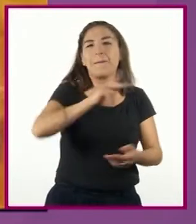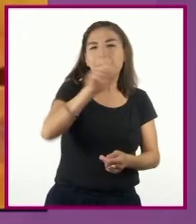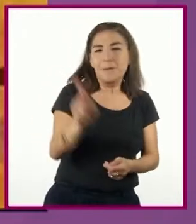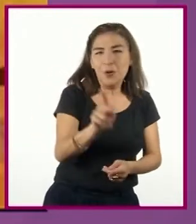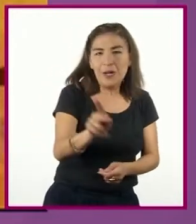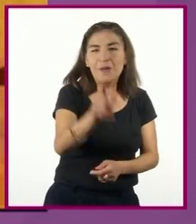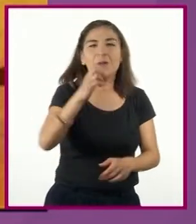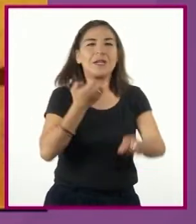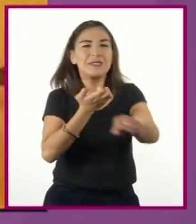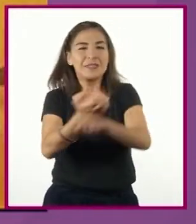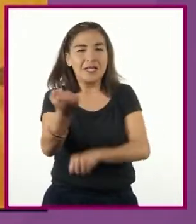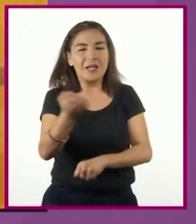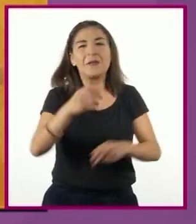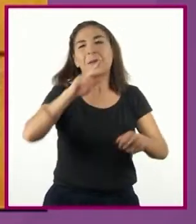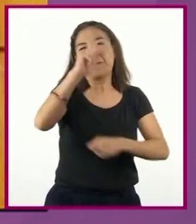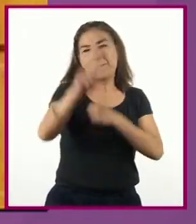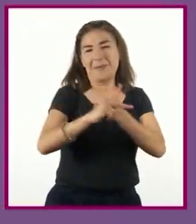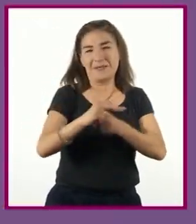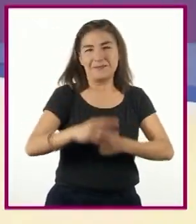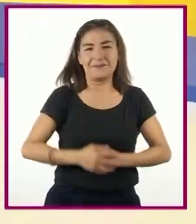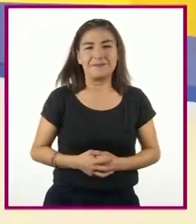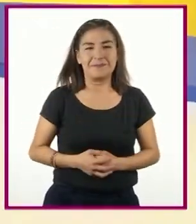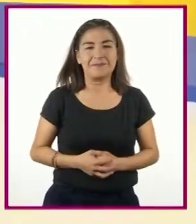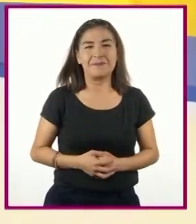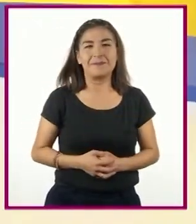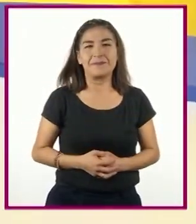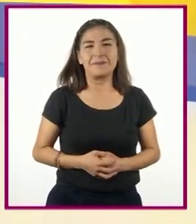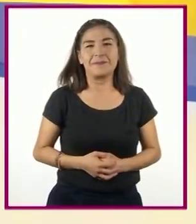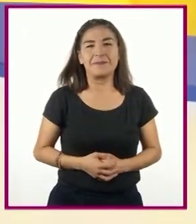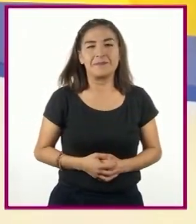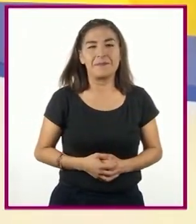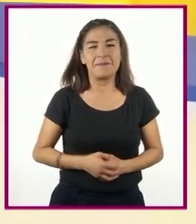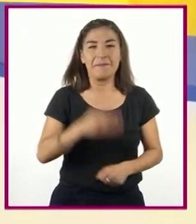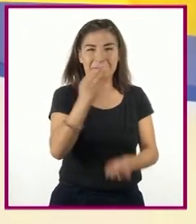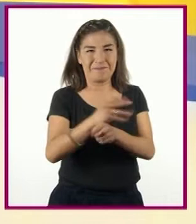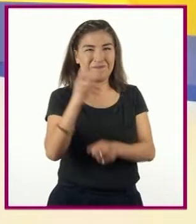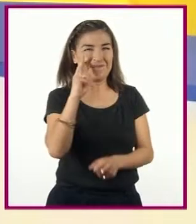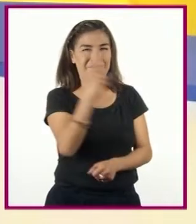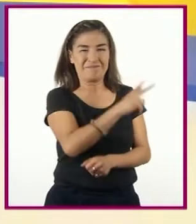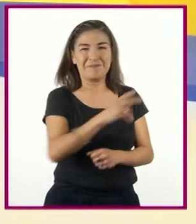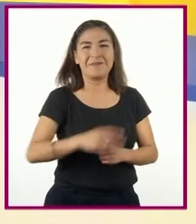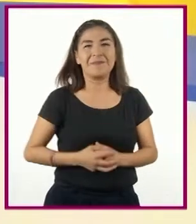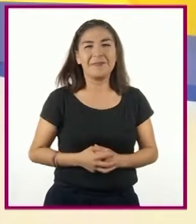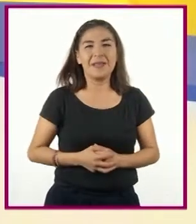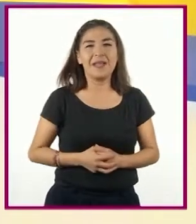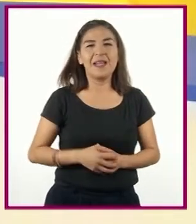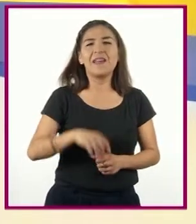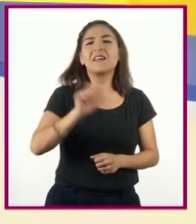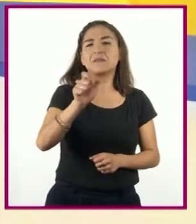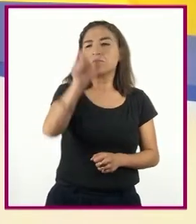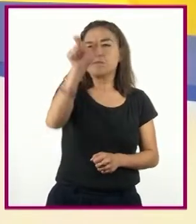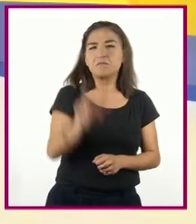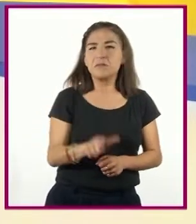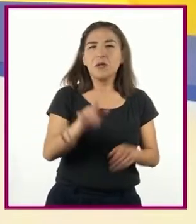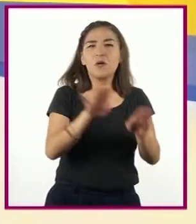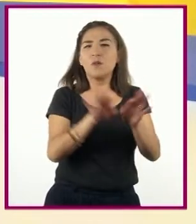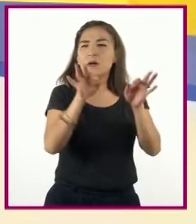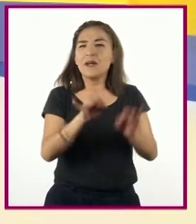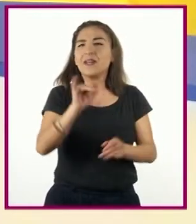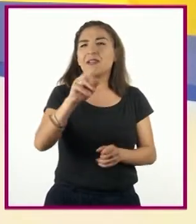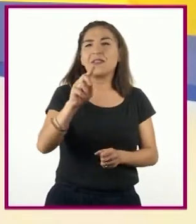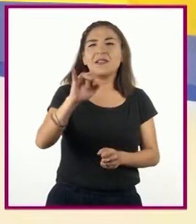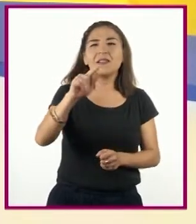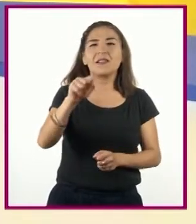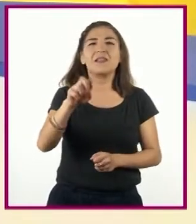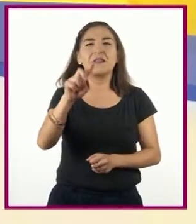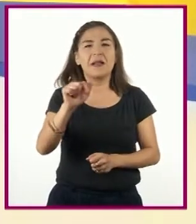nuestro estado, nuestro país. Como vieron y escucharon, la identidad se construye a lo largo de la